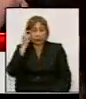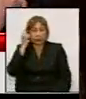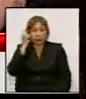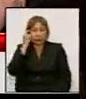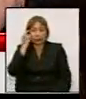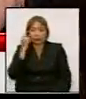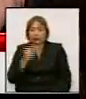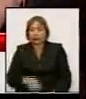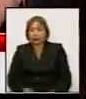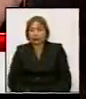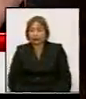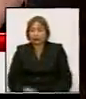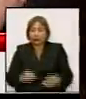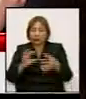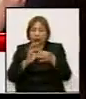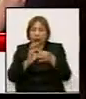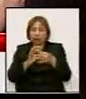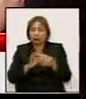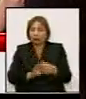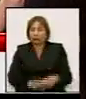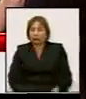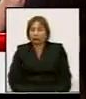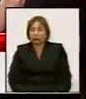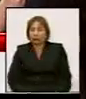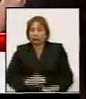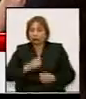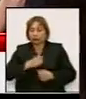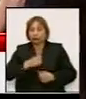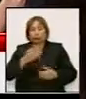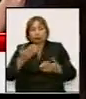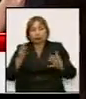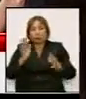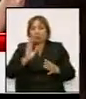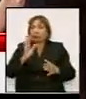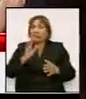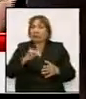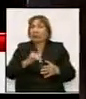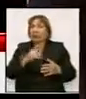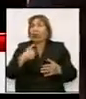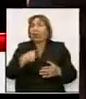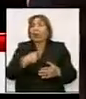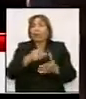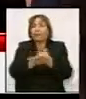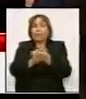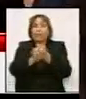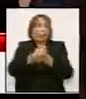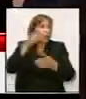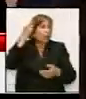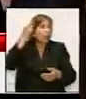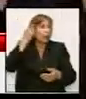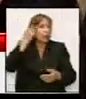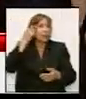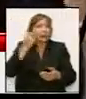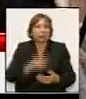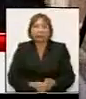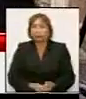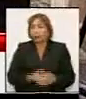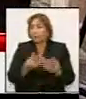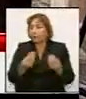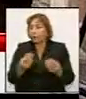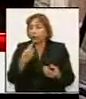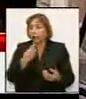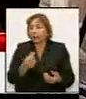unen en un emotivo momento, despedir al amigo, al político. Muchos